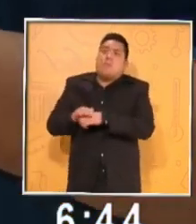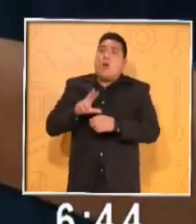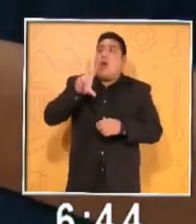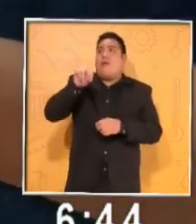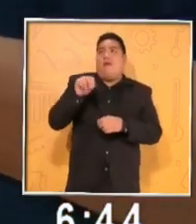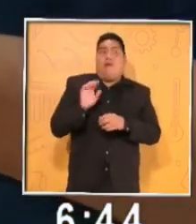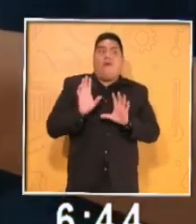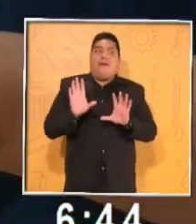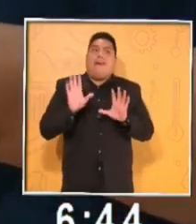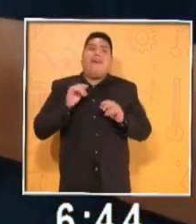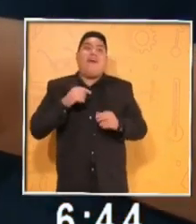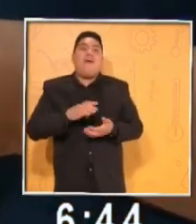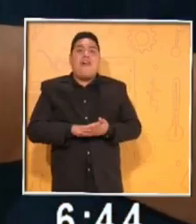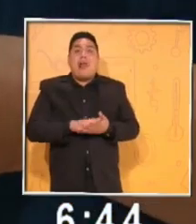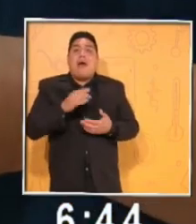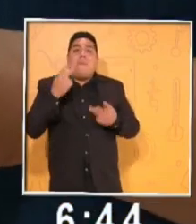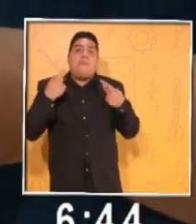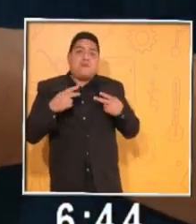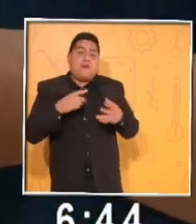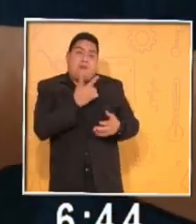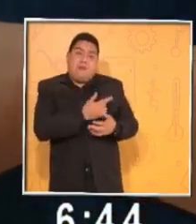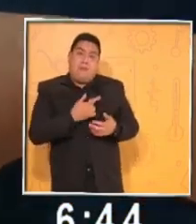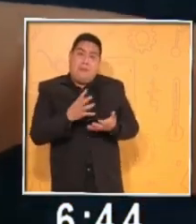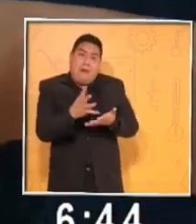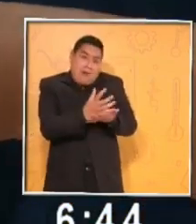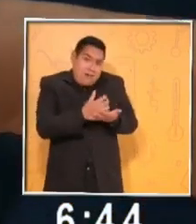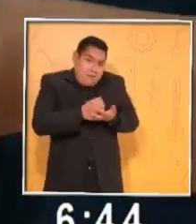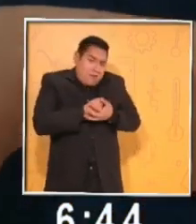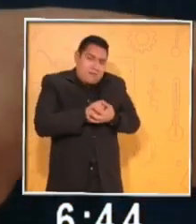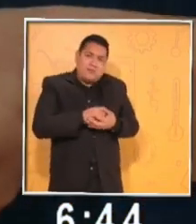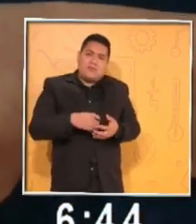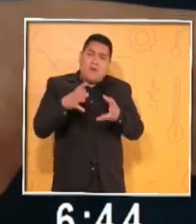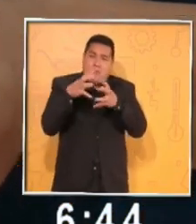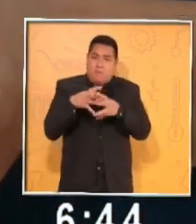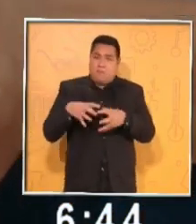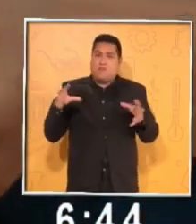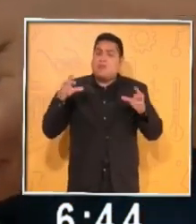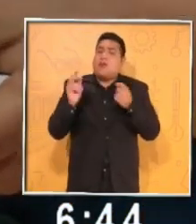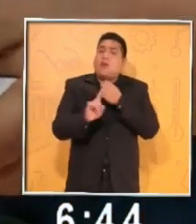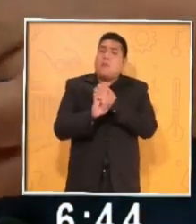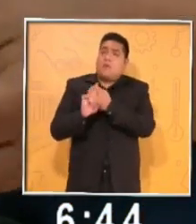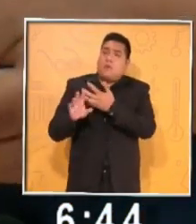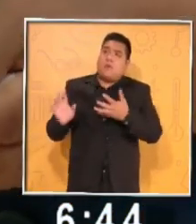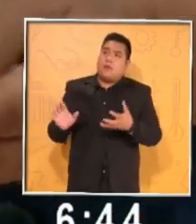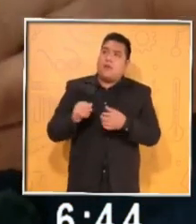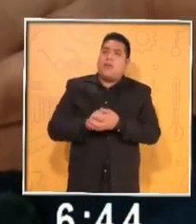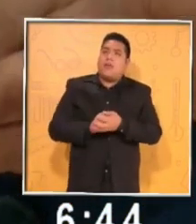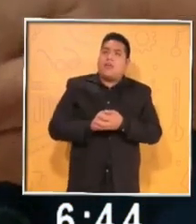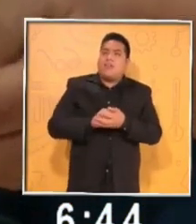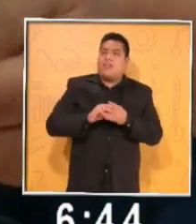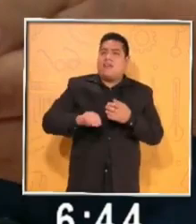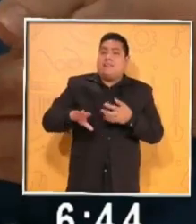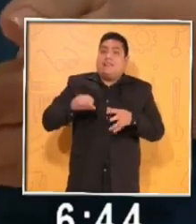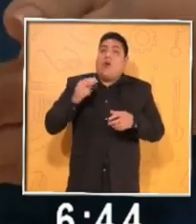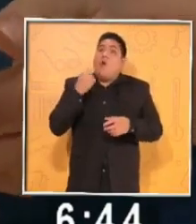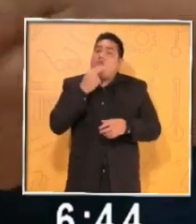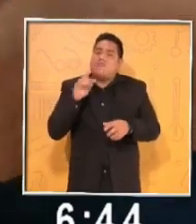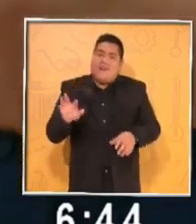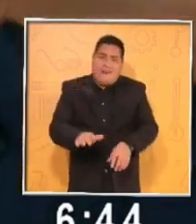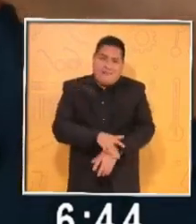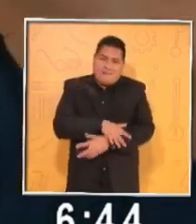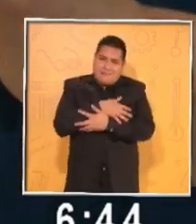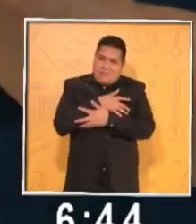chica que me gusta, maximizar los hechos, utilizar la ironía, apelar a sentimientos